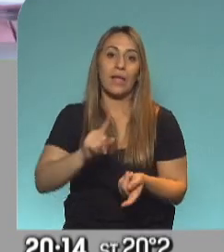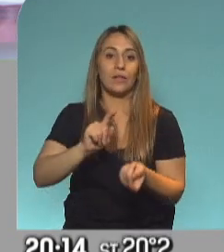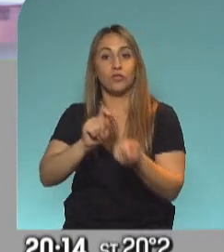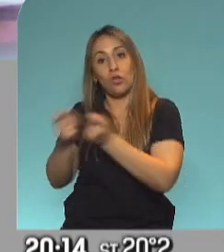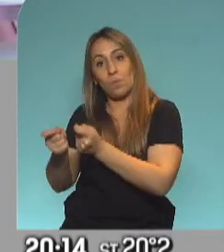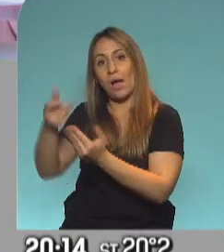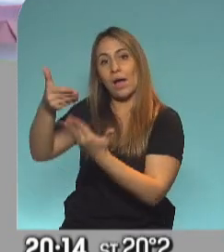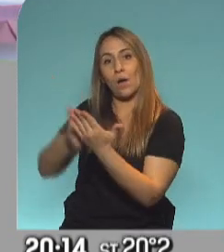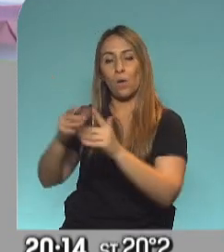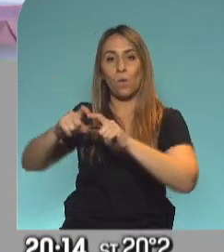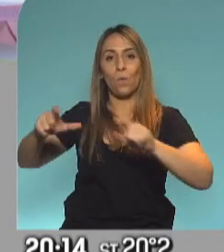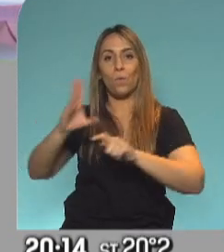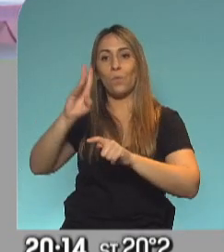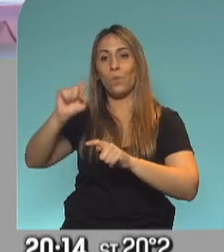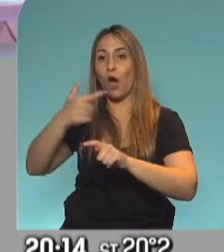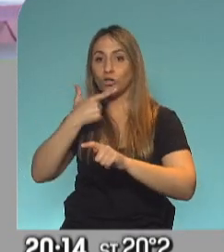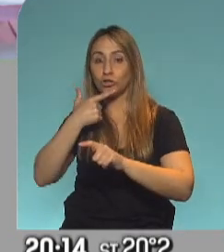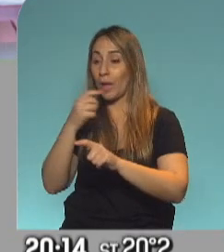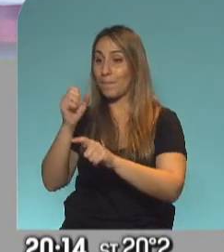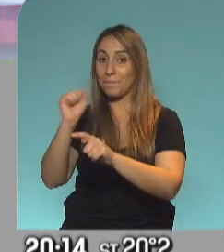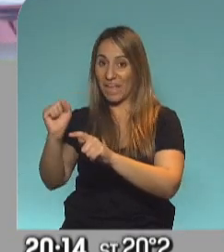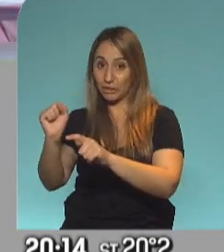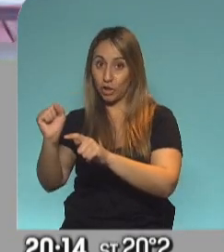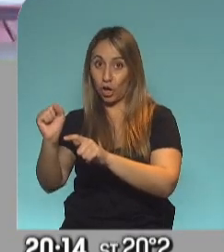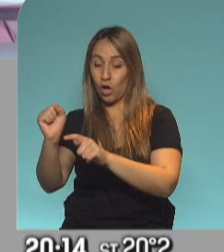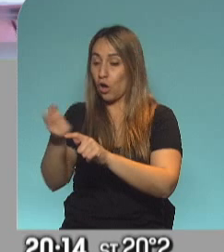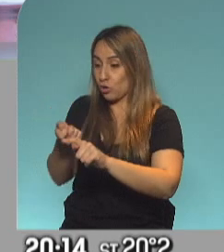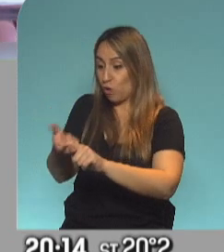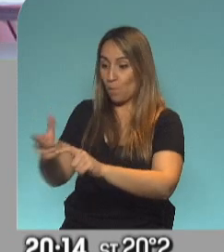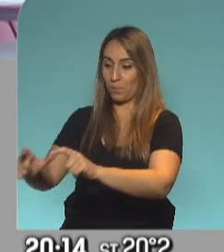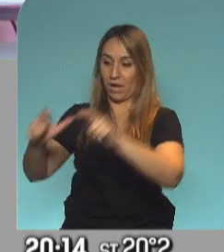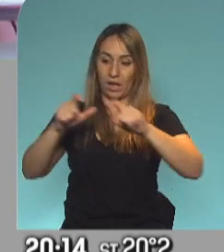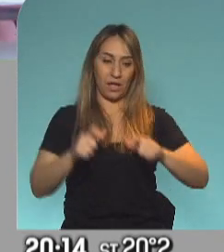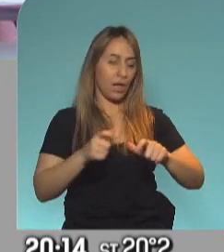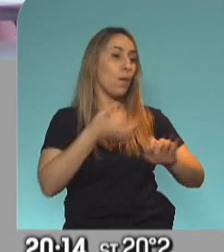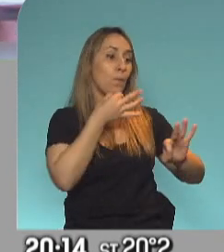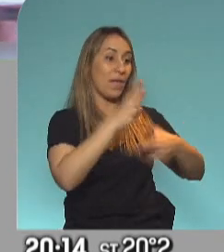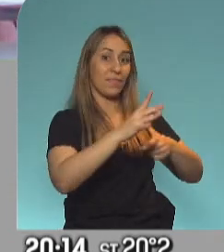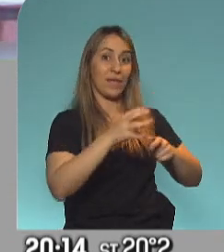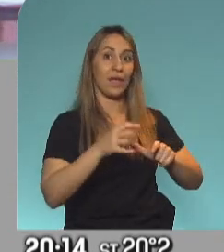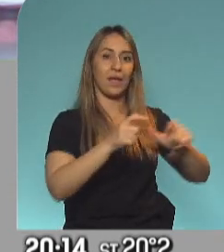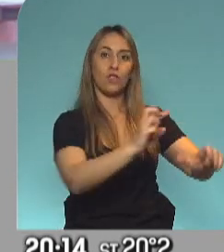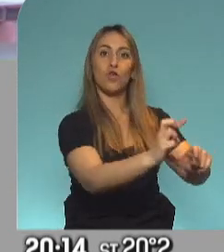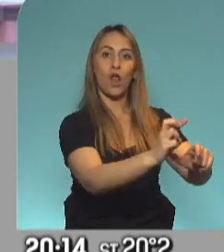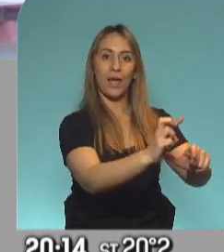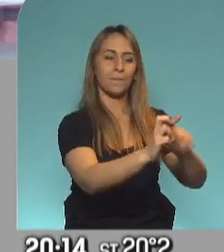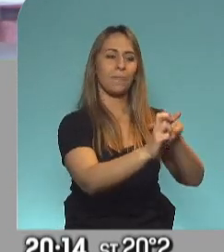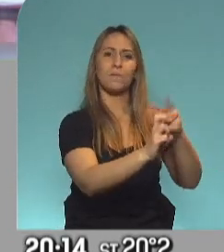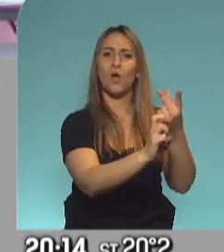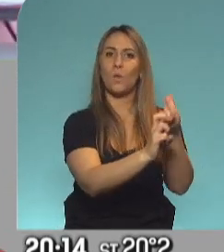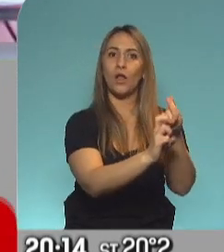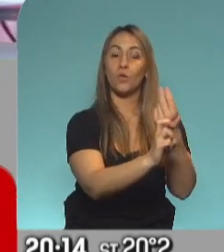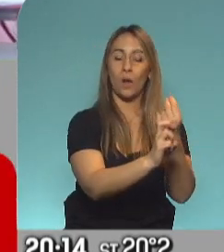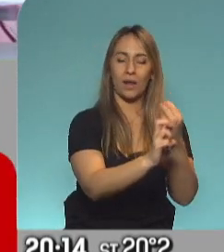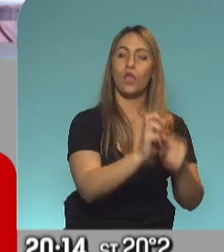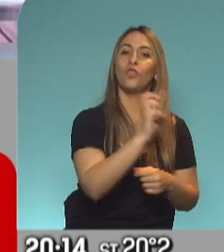y luego vendiendo los en dólares a qué precio a qué dólar se vende bueno justamente al dólar contado con liqui